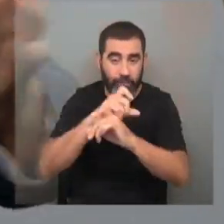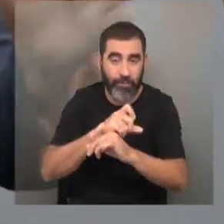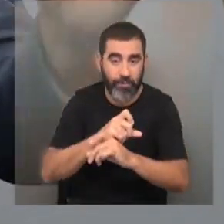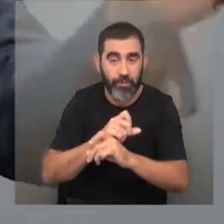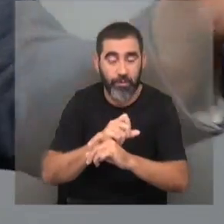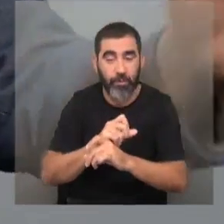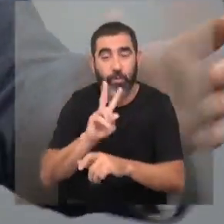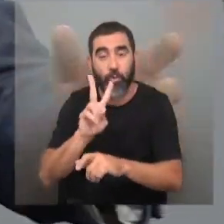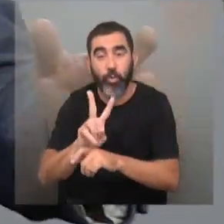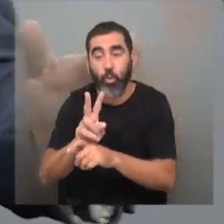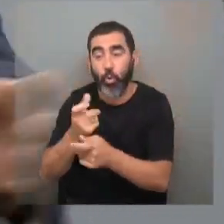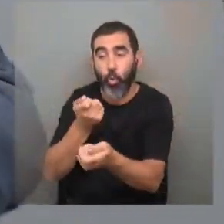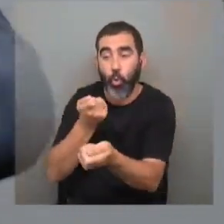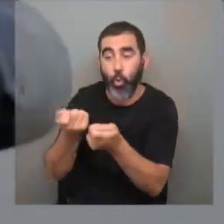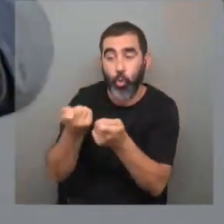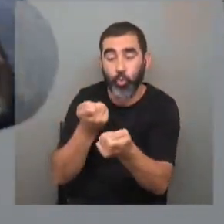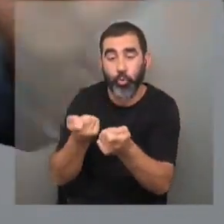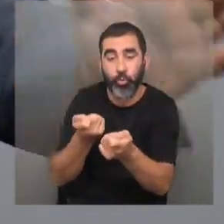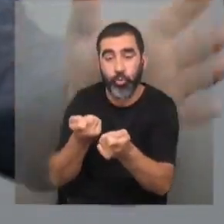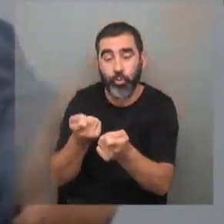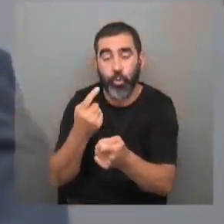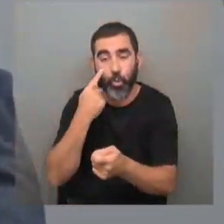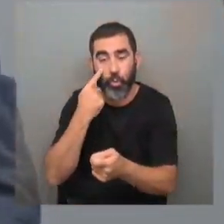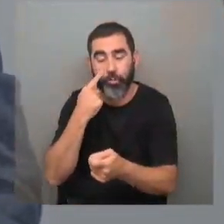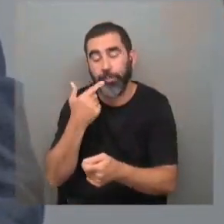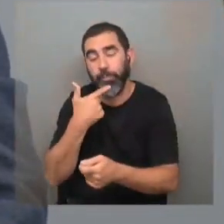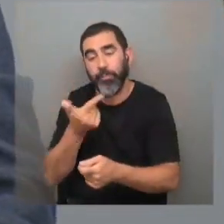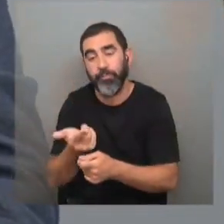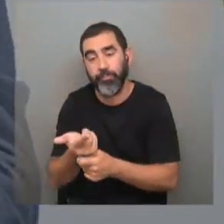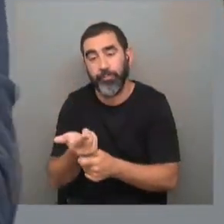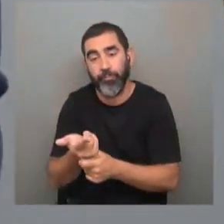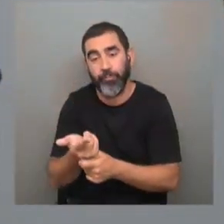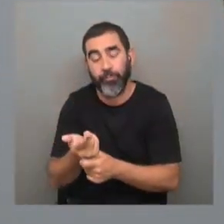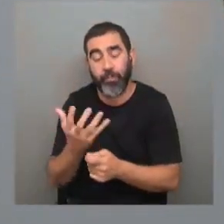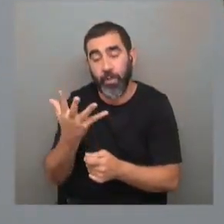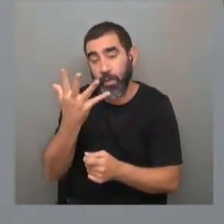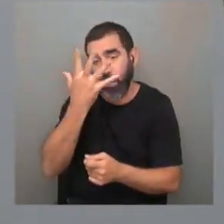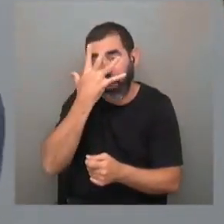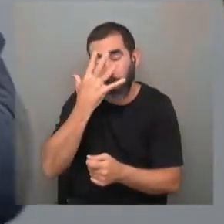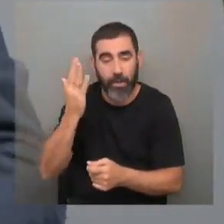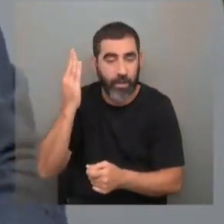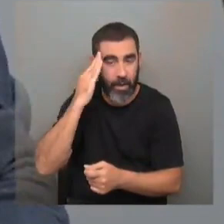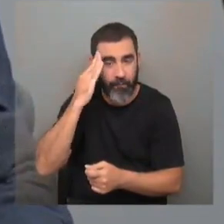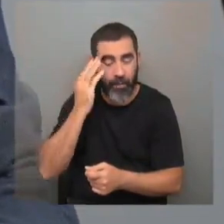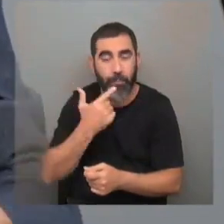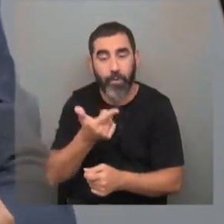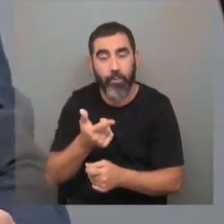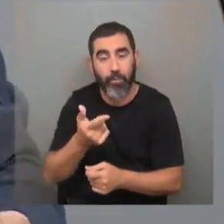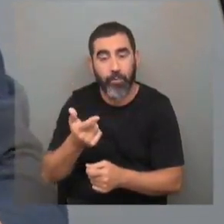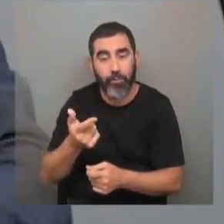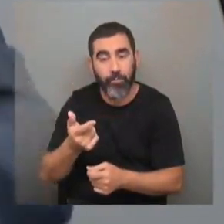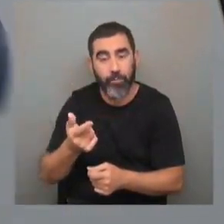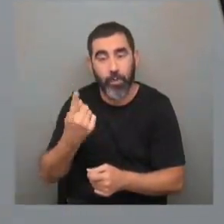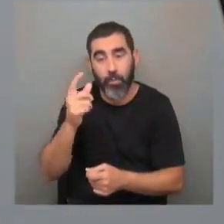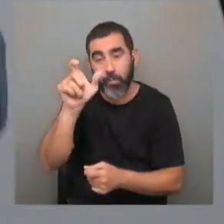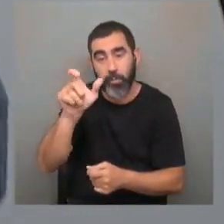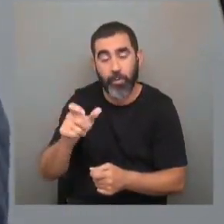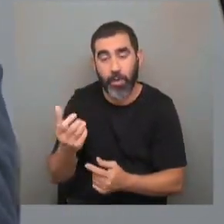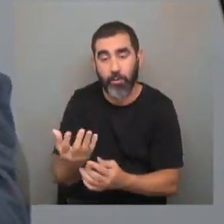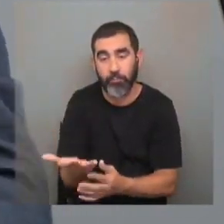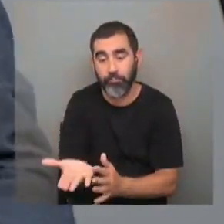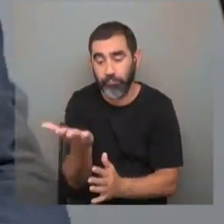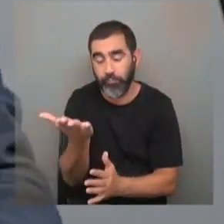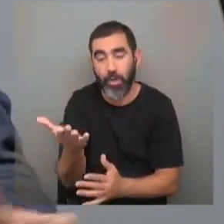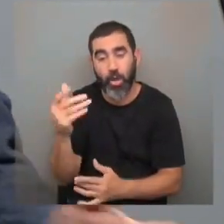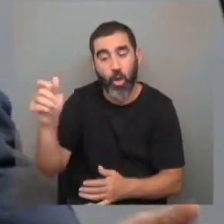control típico que uno conoce, por ejemplo, en el carnaval, tú sabes que había un escobillero que mantiene una escoba